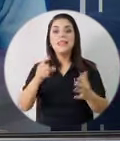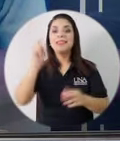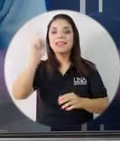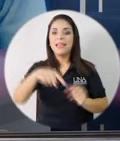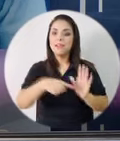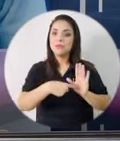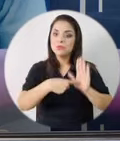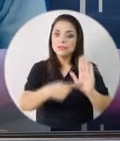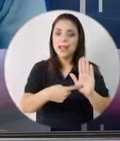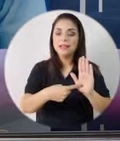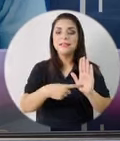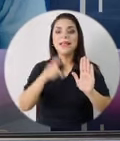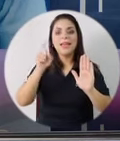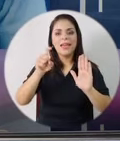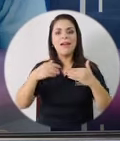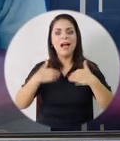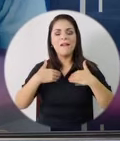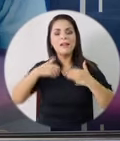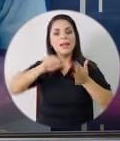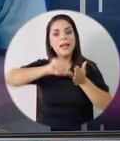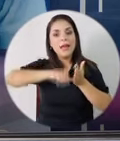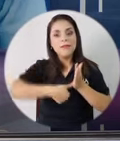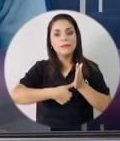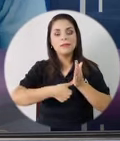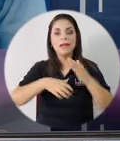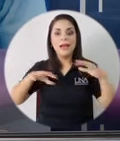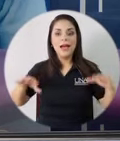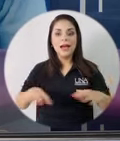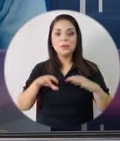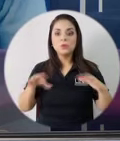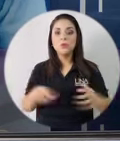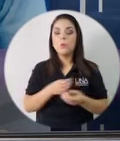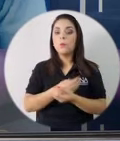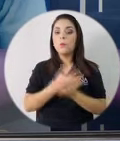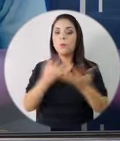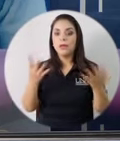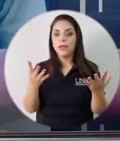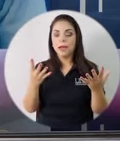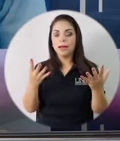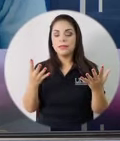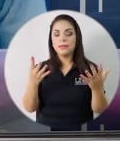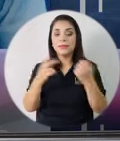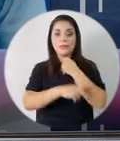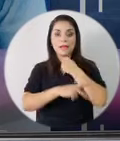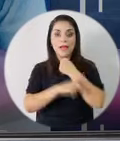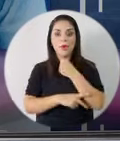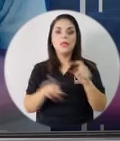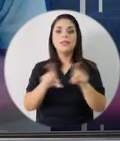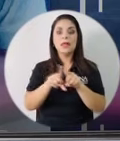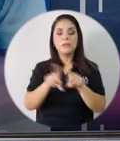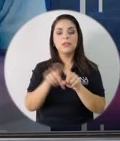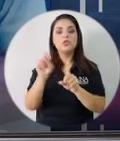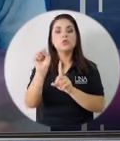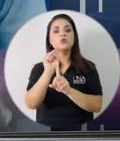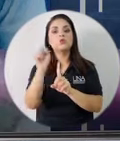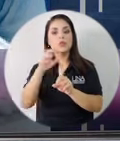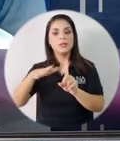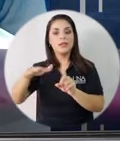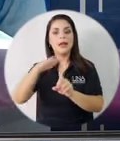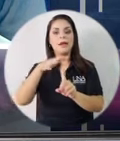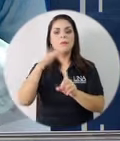que haber un énfasis en la acción pública, en la acción del Estado, pero también en la acción de la sociedad,